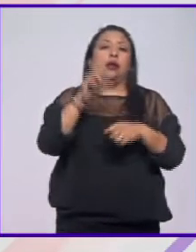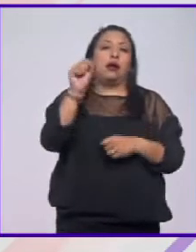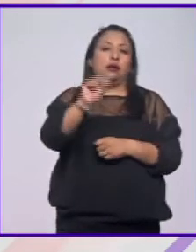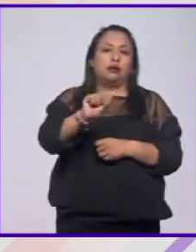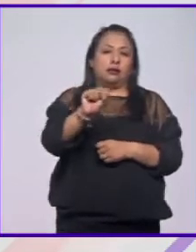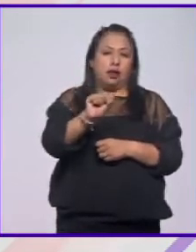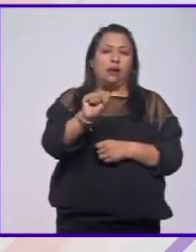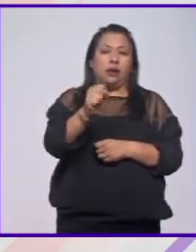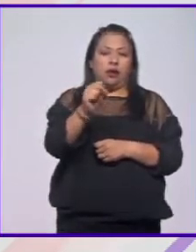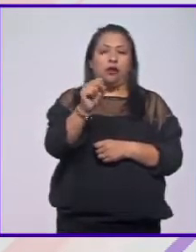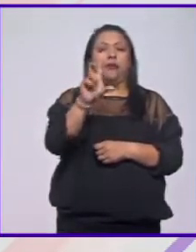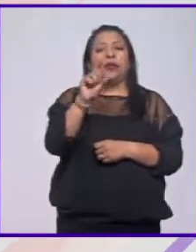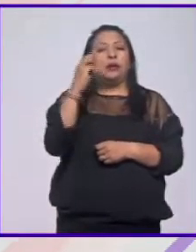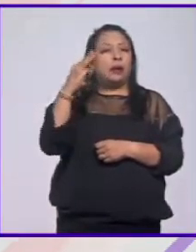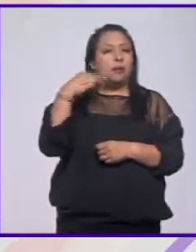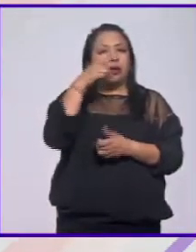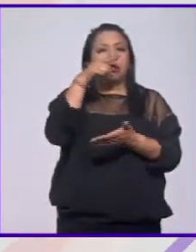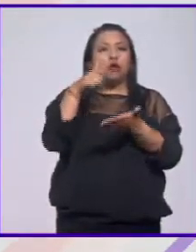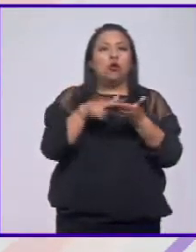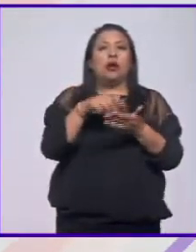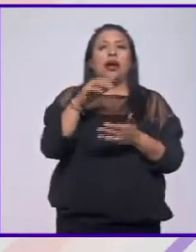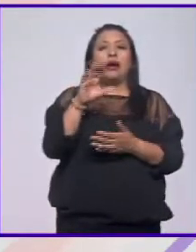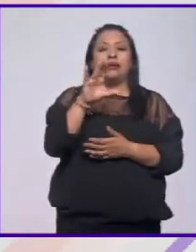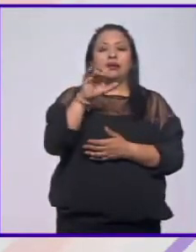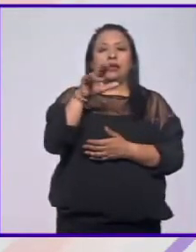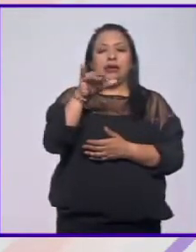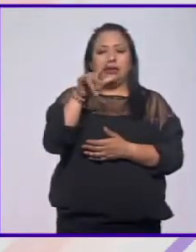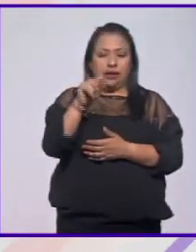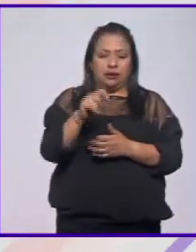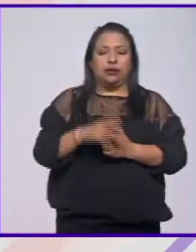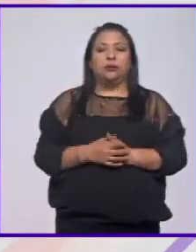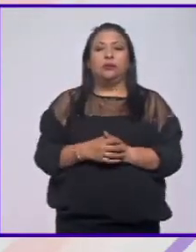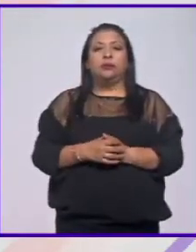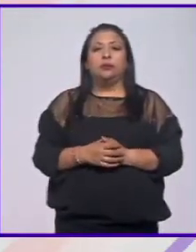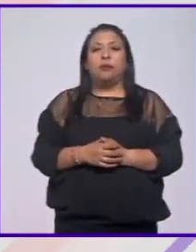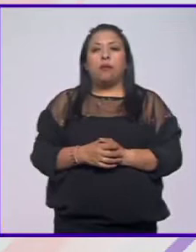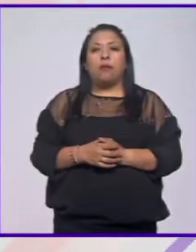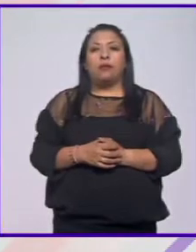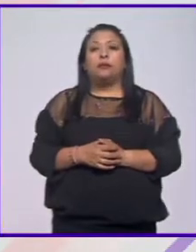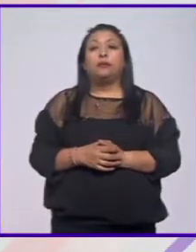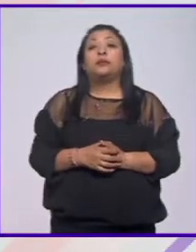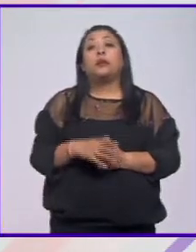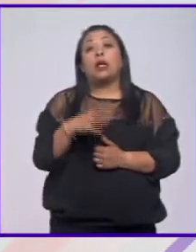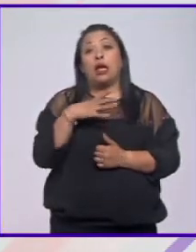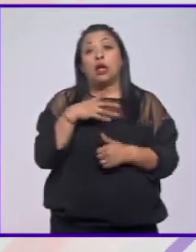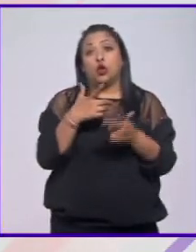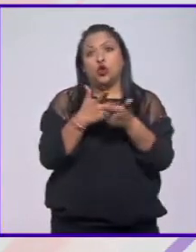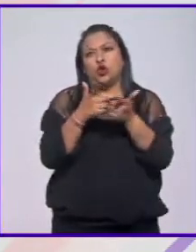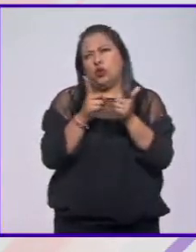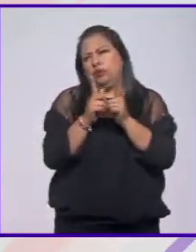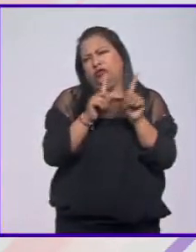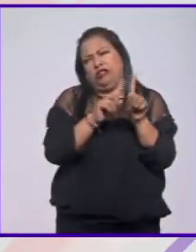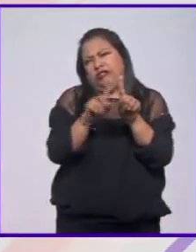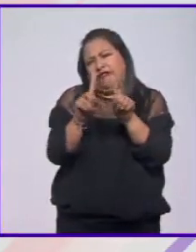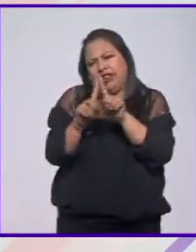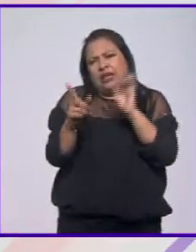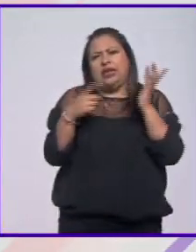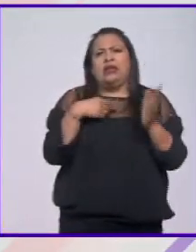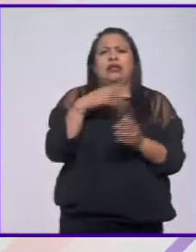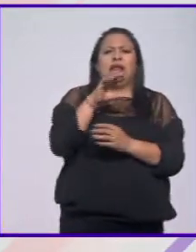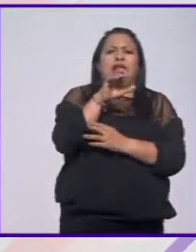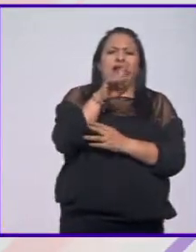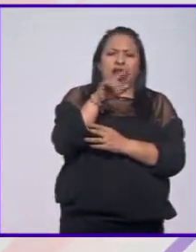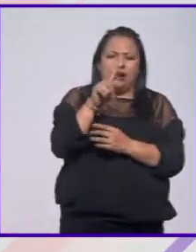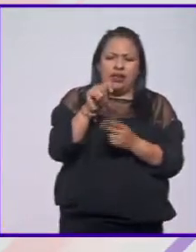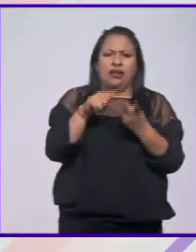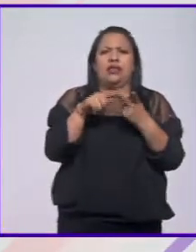30 de marzo en las instalaciones del Centro Nacional de las Artes. Tenemos compañías de todo tipo, tenemos cabaret, tenemos